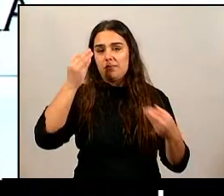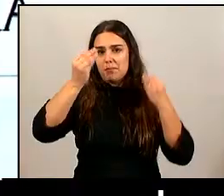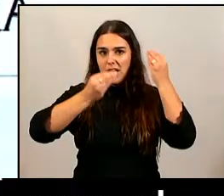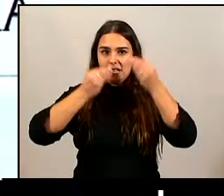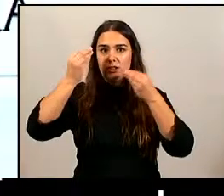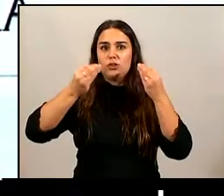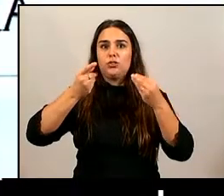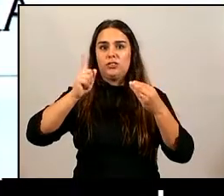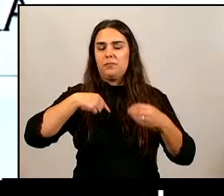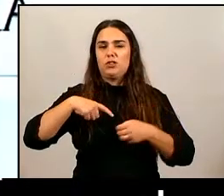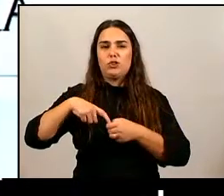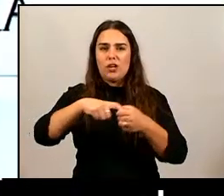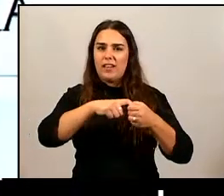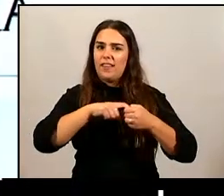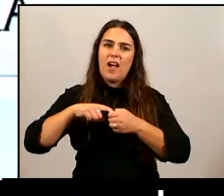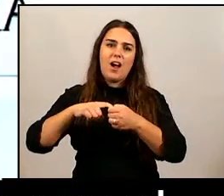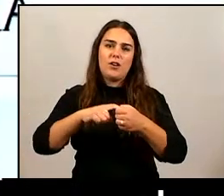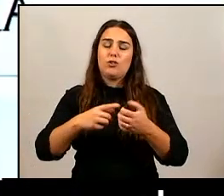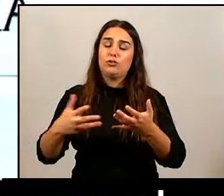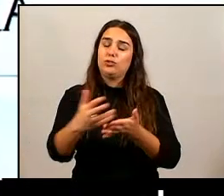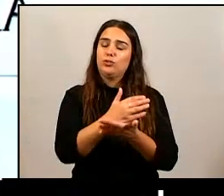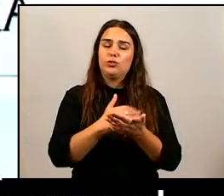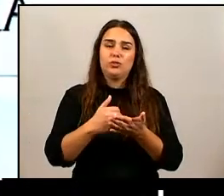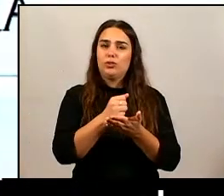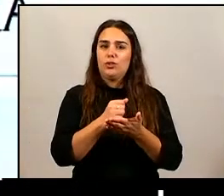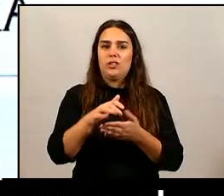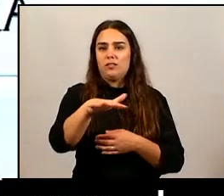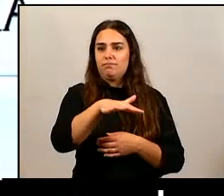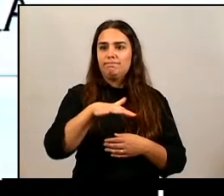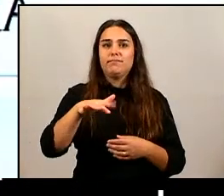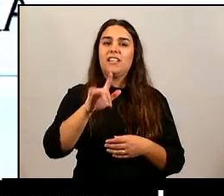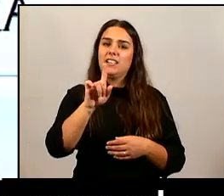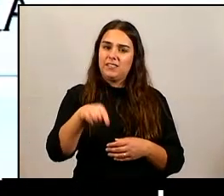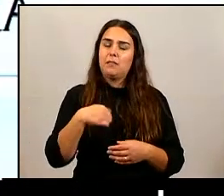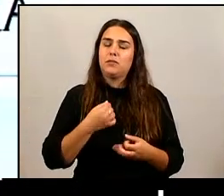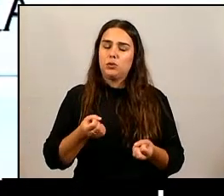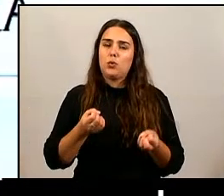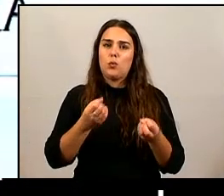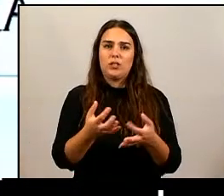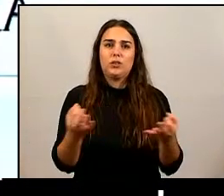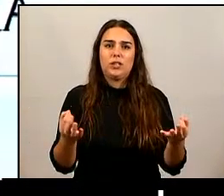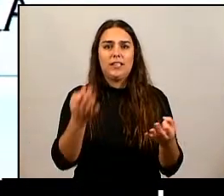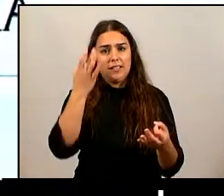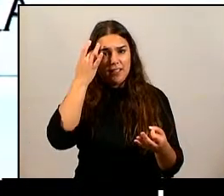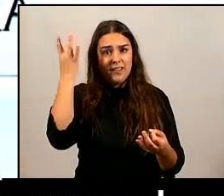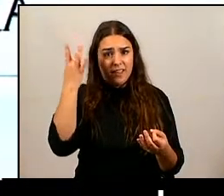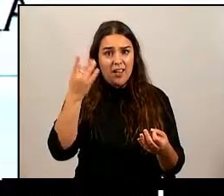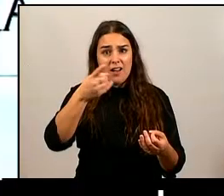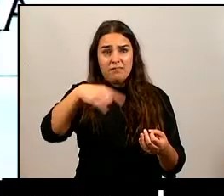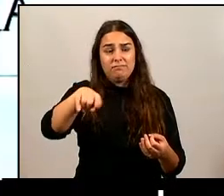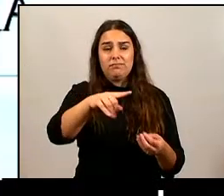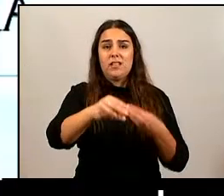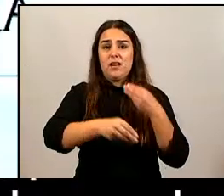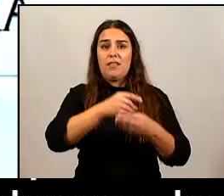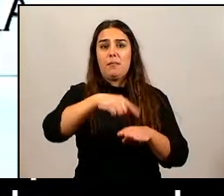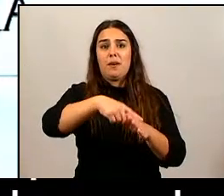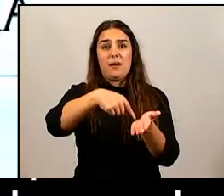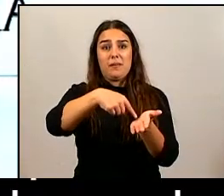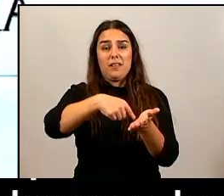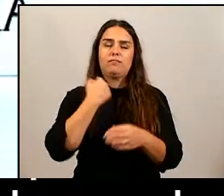nos solidarizamos con todos ellos y con toda la población y, por supuesto, respaldamos esa iniciativa de